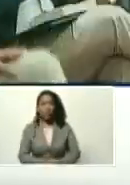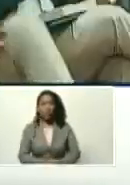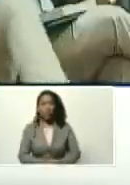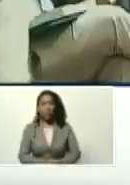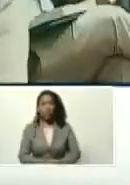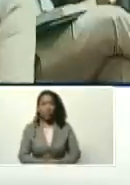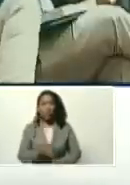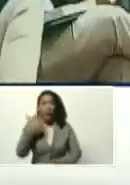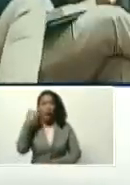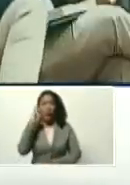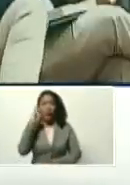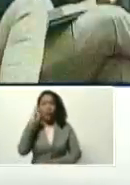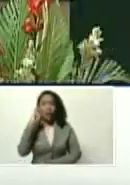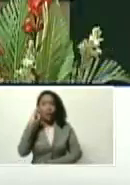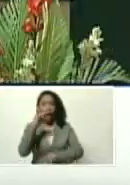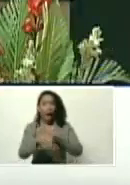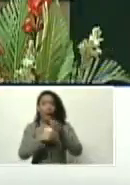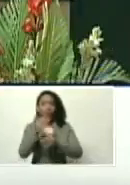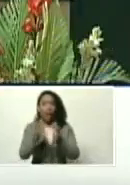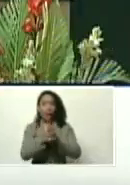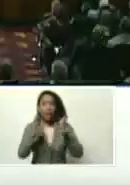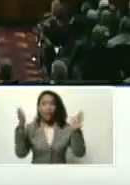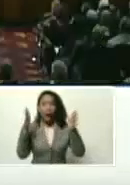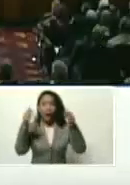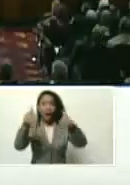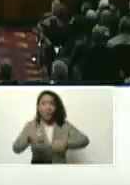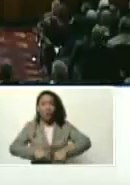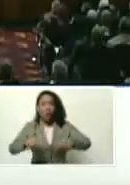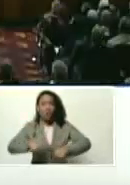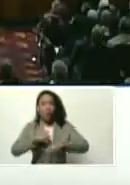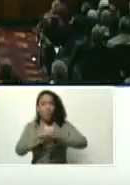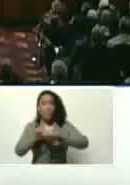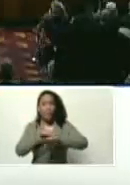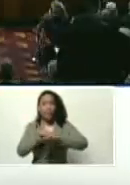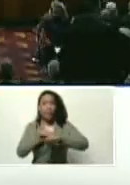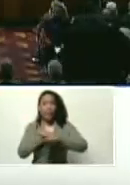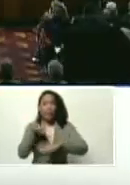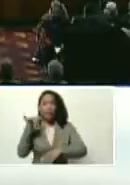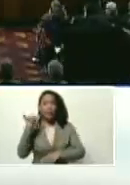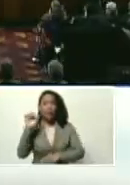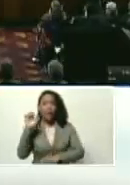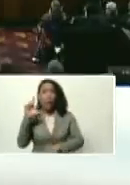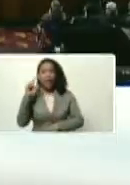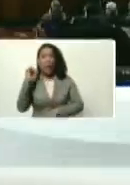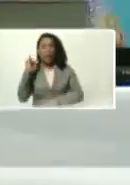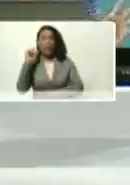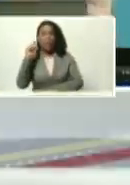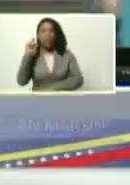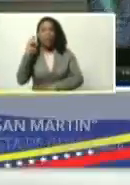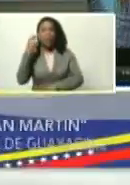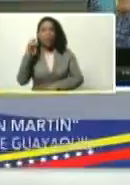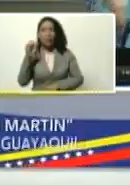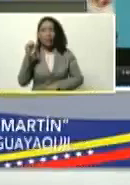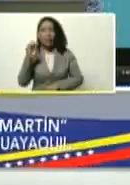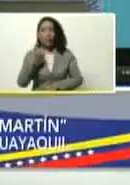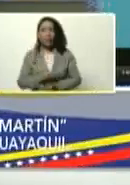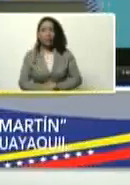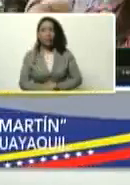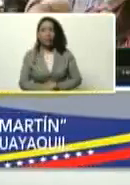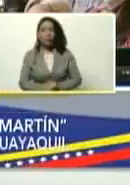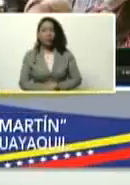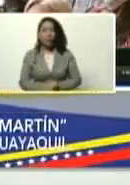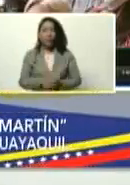Hay que hacer un gran esfuerzo, ministra Yelitze Santaella, en